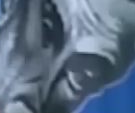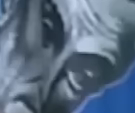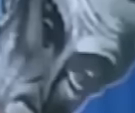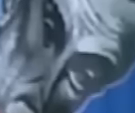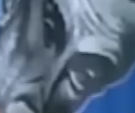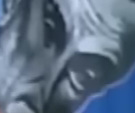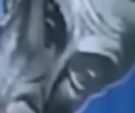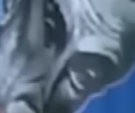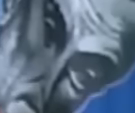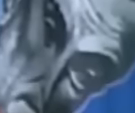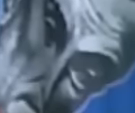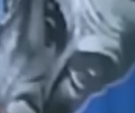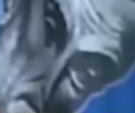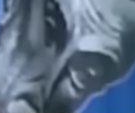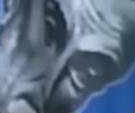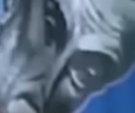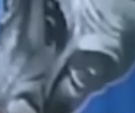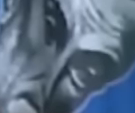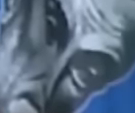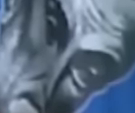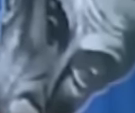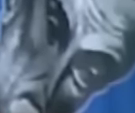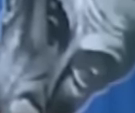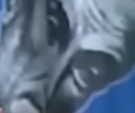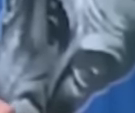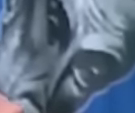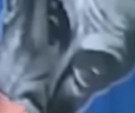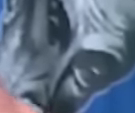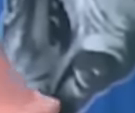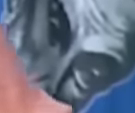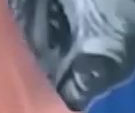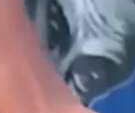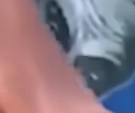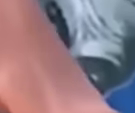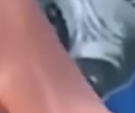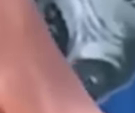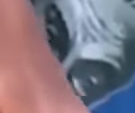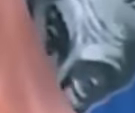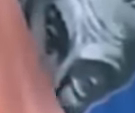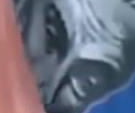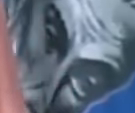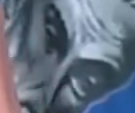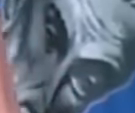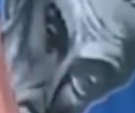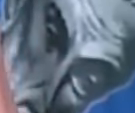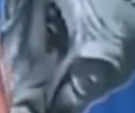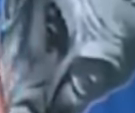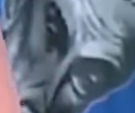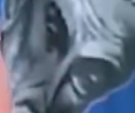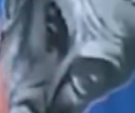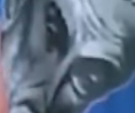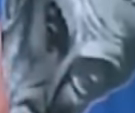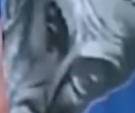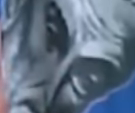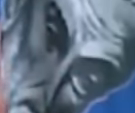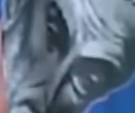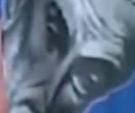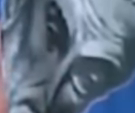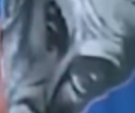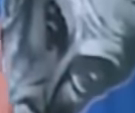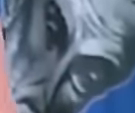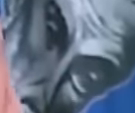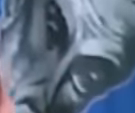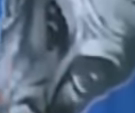La lucha de clases, claro que existía. Las contradicciones. Y por eso, una de